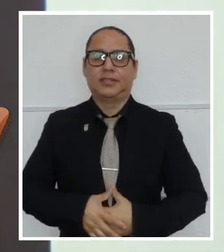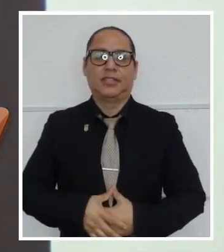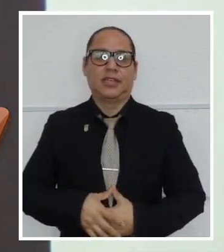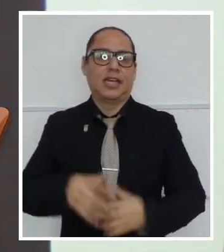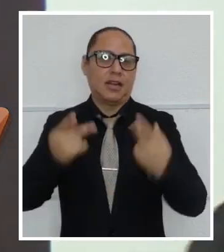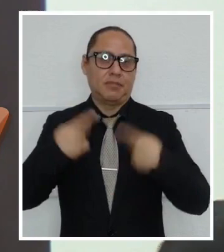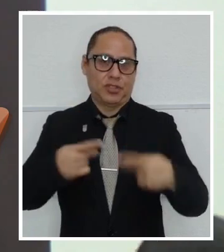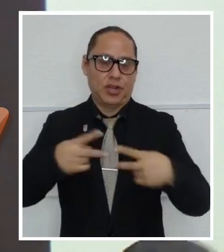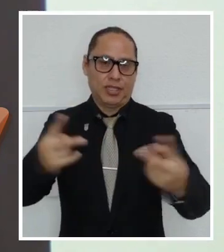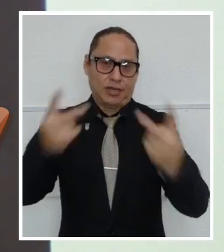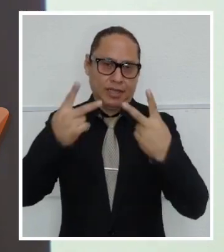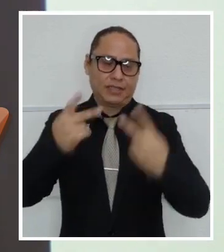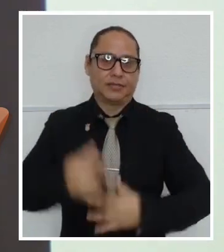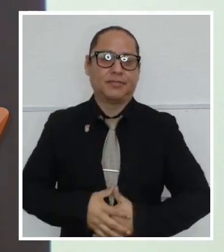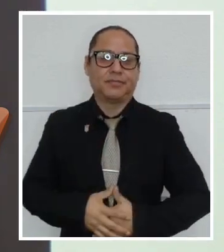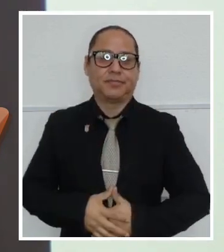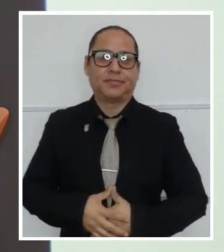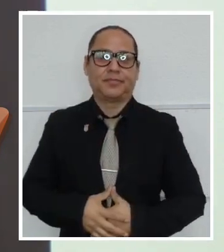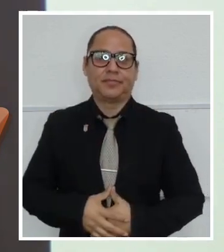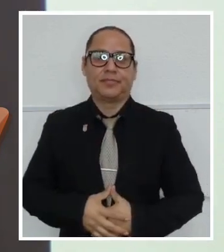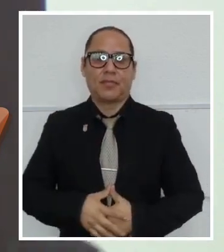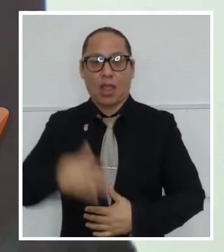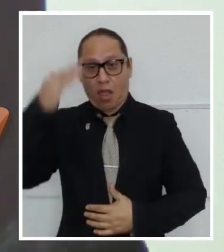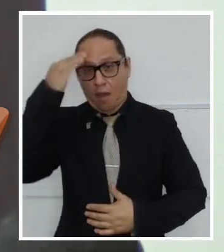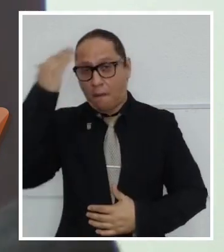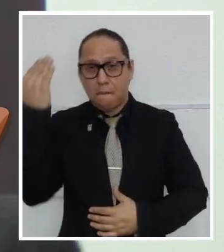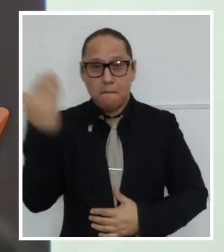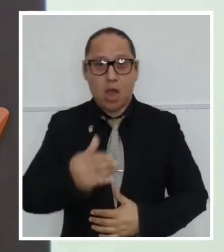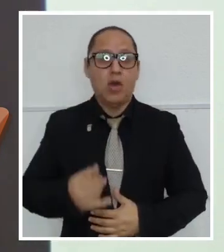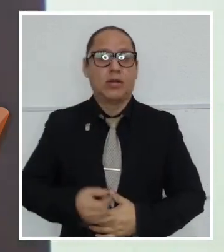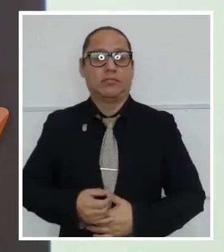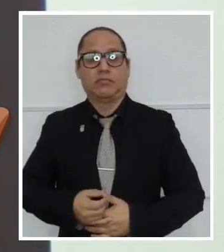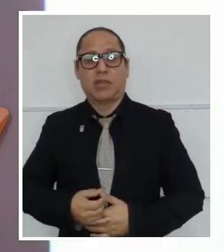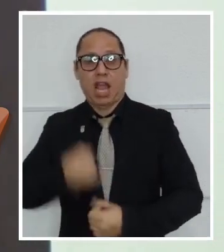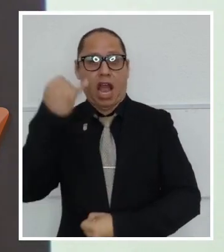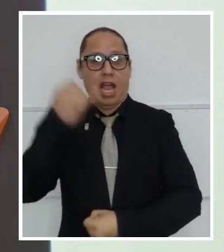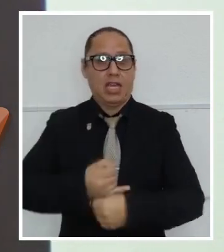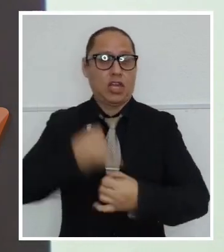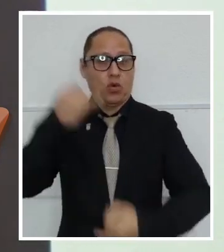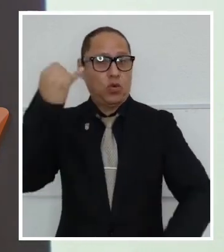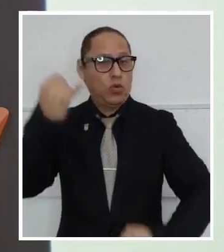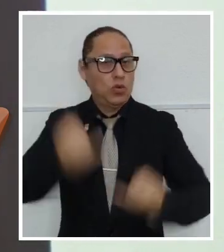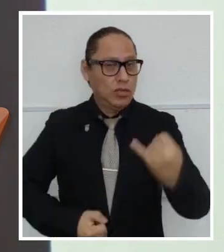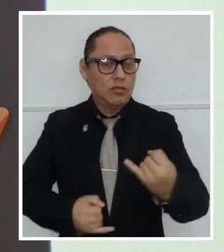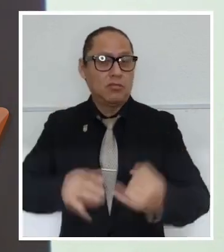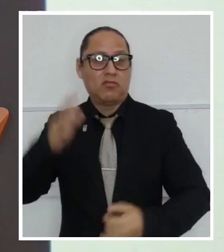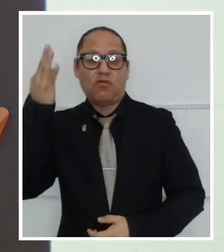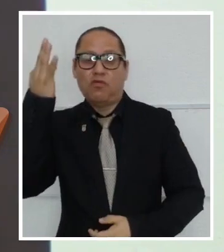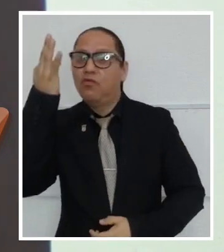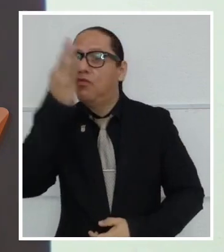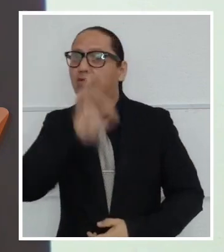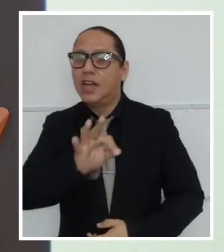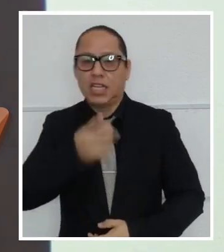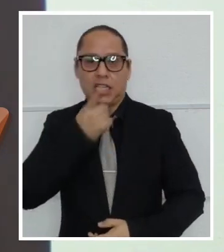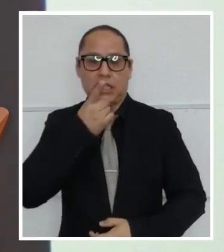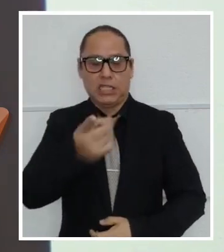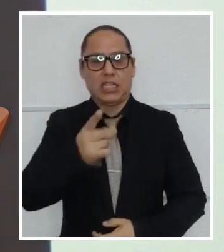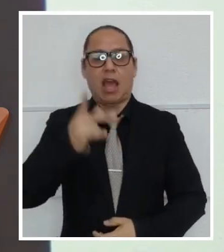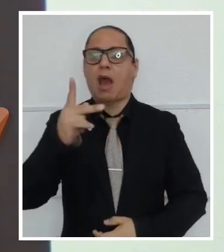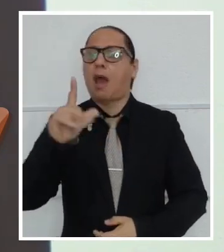los chiapanecos no hay peor forma de injusticia que la justicia simulada diría